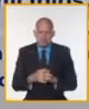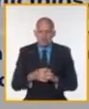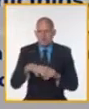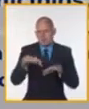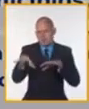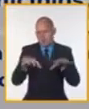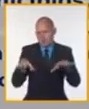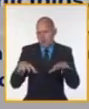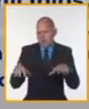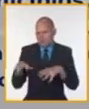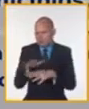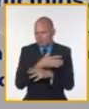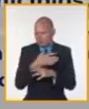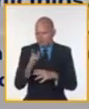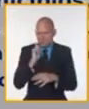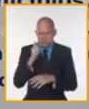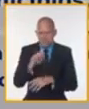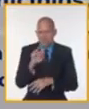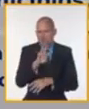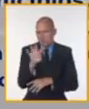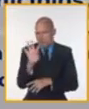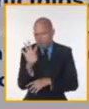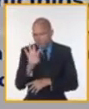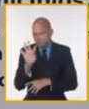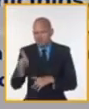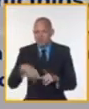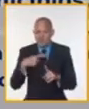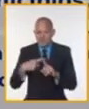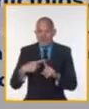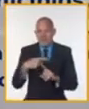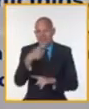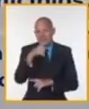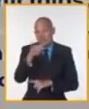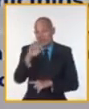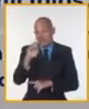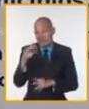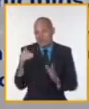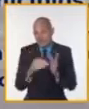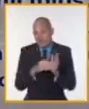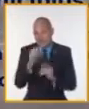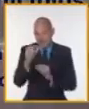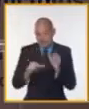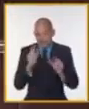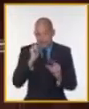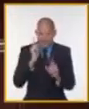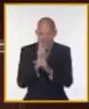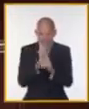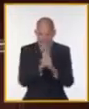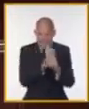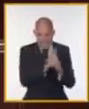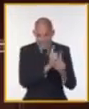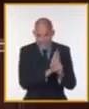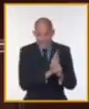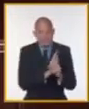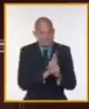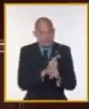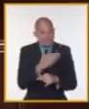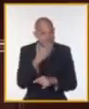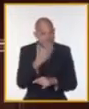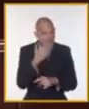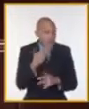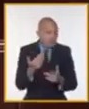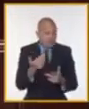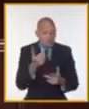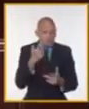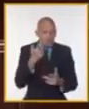1.831 centros de trabajo y han contactado con más de 190.000 personas para evaluar cómo se vienen